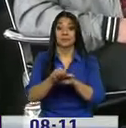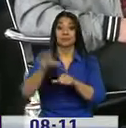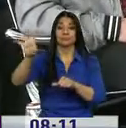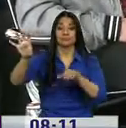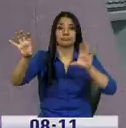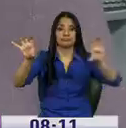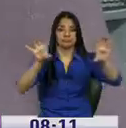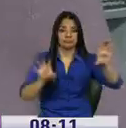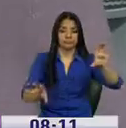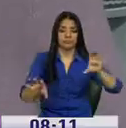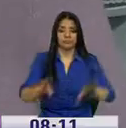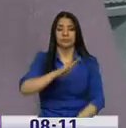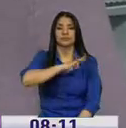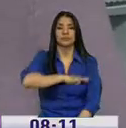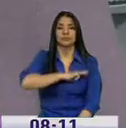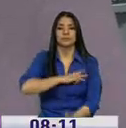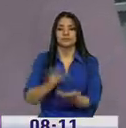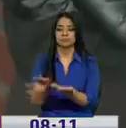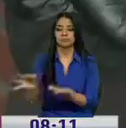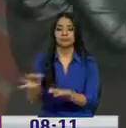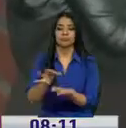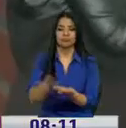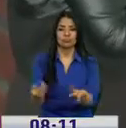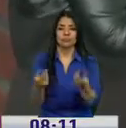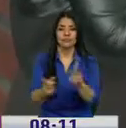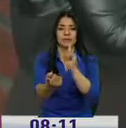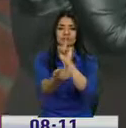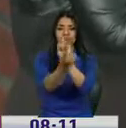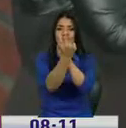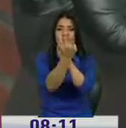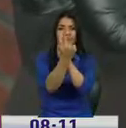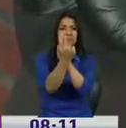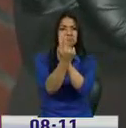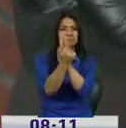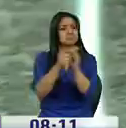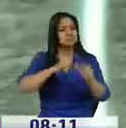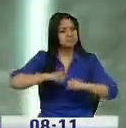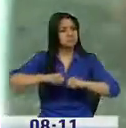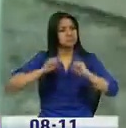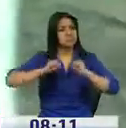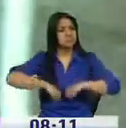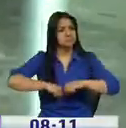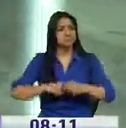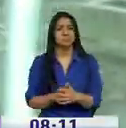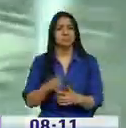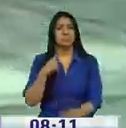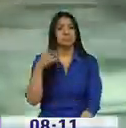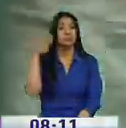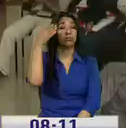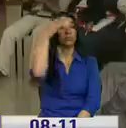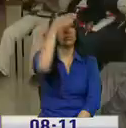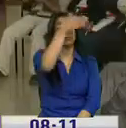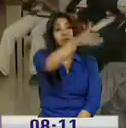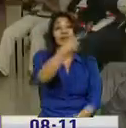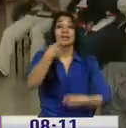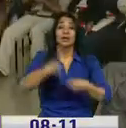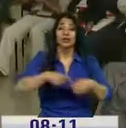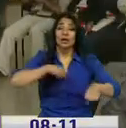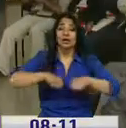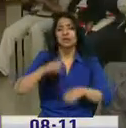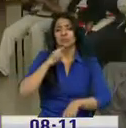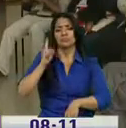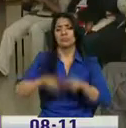cada uno de los sectores rurales incorporen ventanillas para realizar varios trámites. Hay que salir a Quito al centro a hacer su gestión. ¿Por